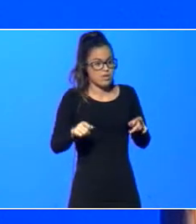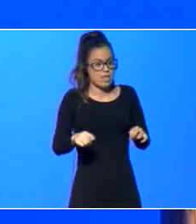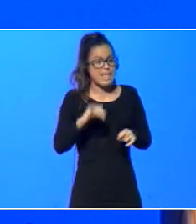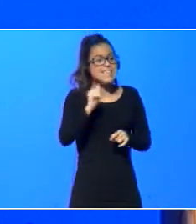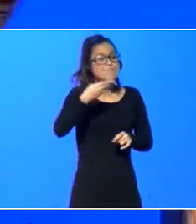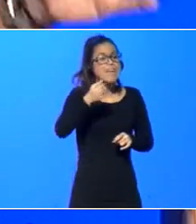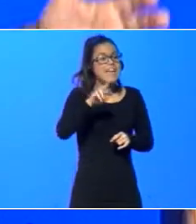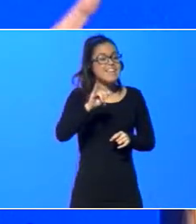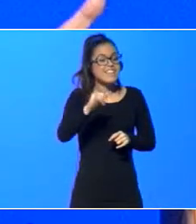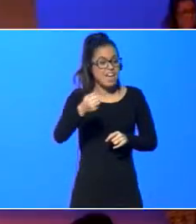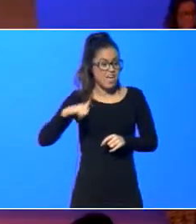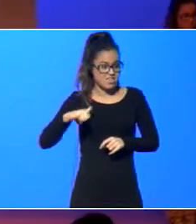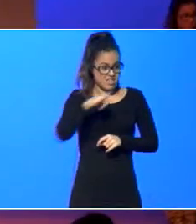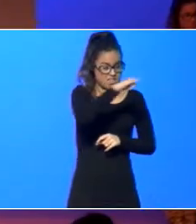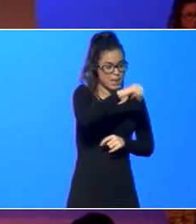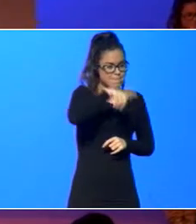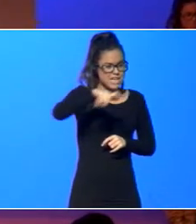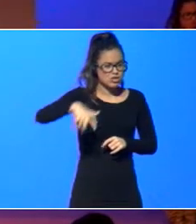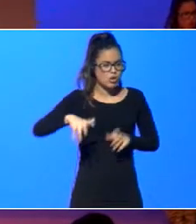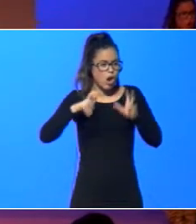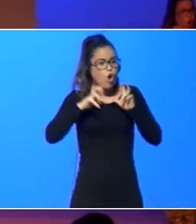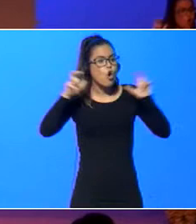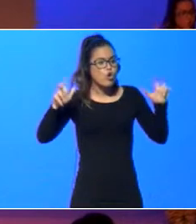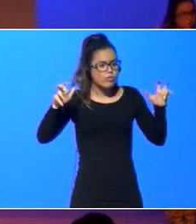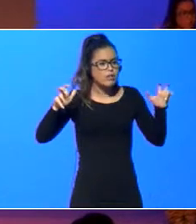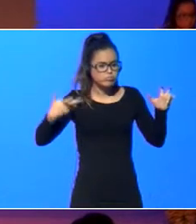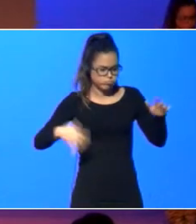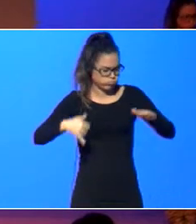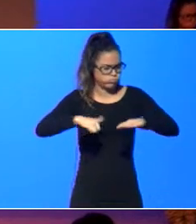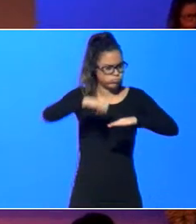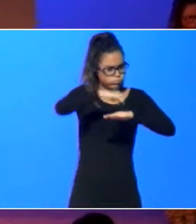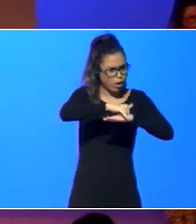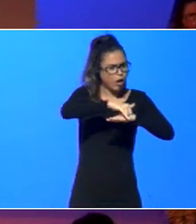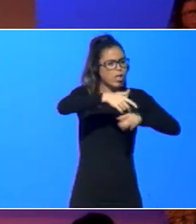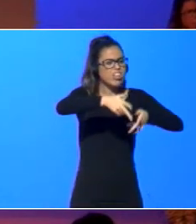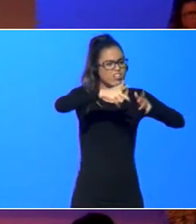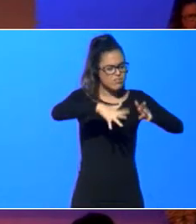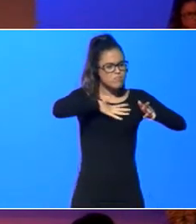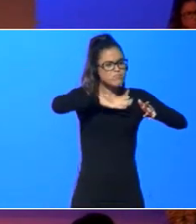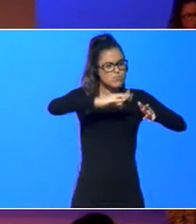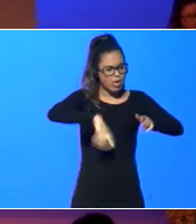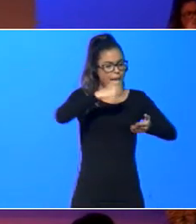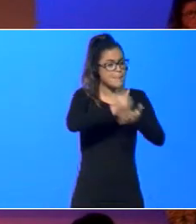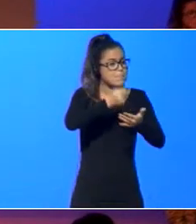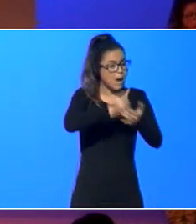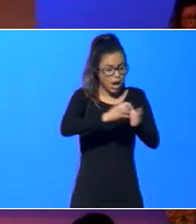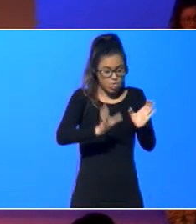En Iberia, gente gordísima iba y cabía porque había pagado, porque tenía derecho.